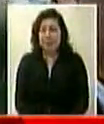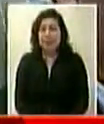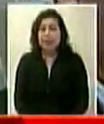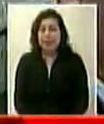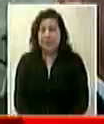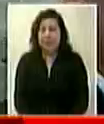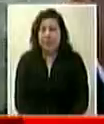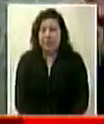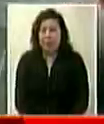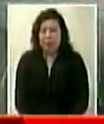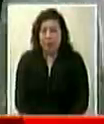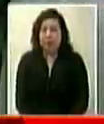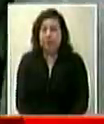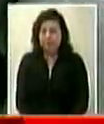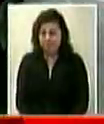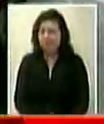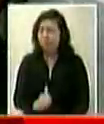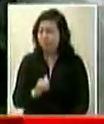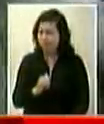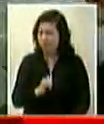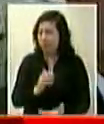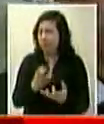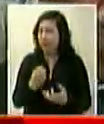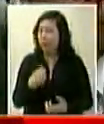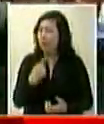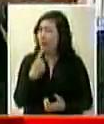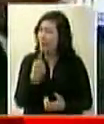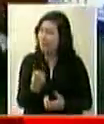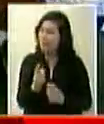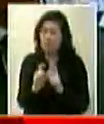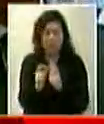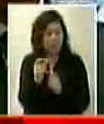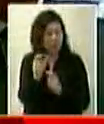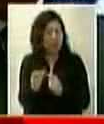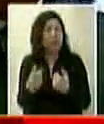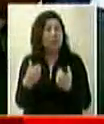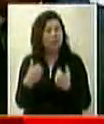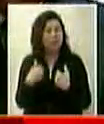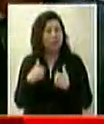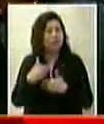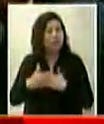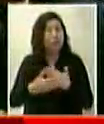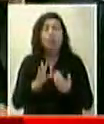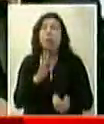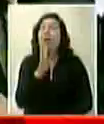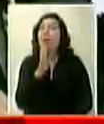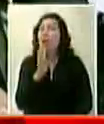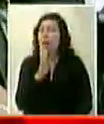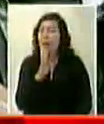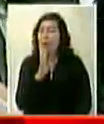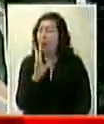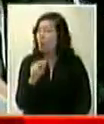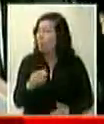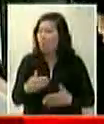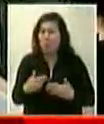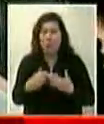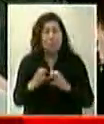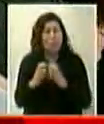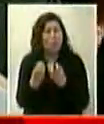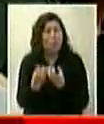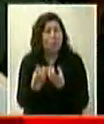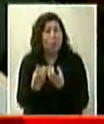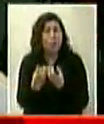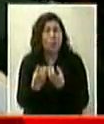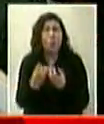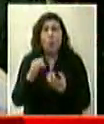Ana María, primero. Sí. Quisiera acotar algo más. Yo creo que los congresistas deben ser consecuentes con lo que hablan. No podemos tener congresistas como